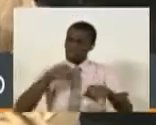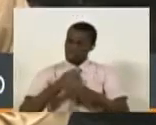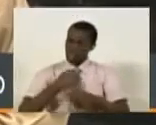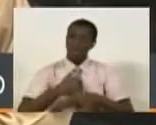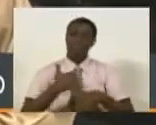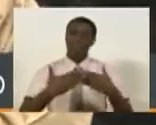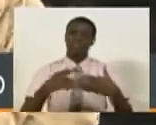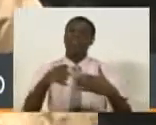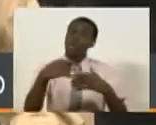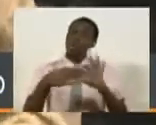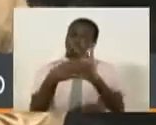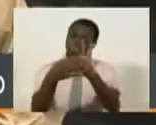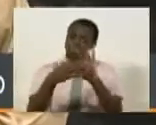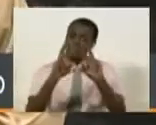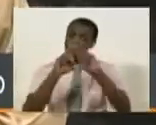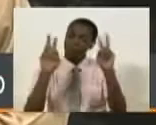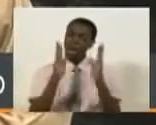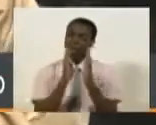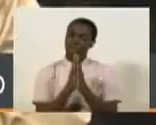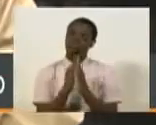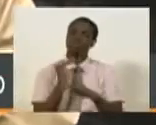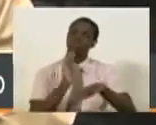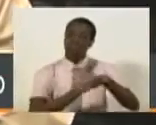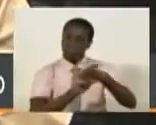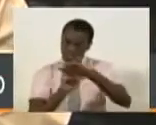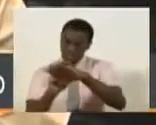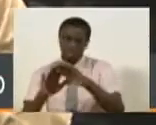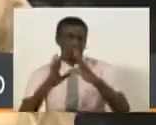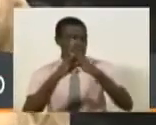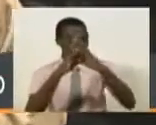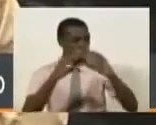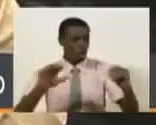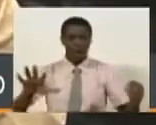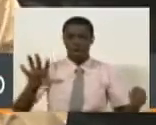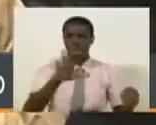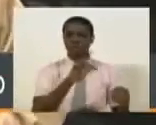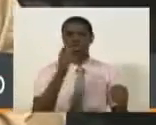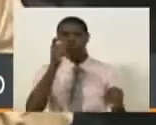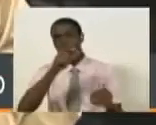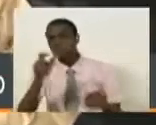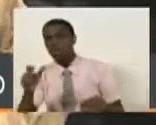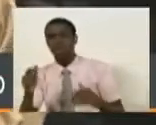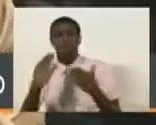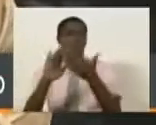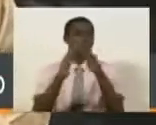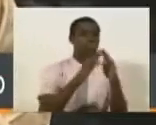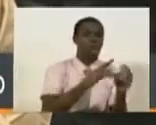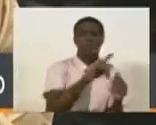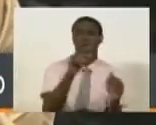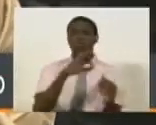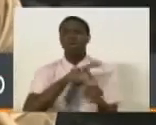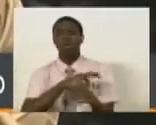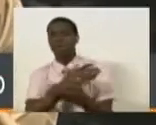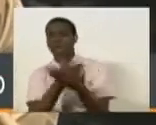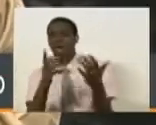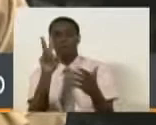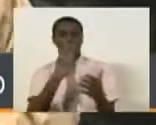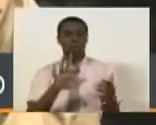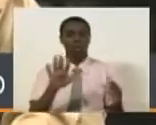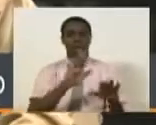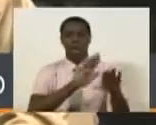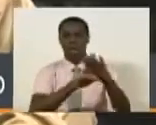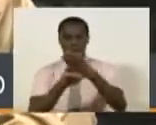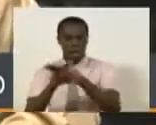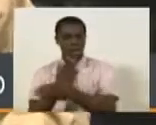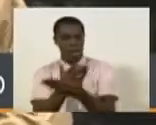convivir en paz. Es un llamado que hago a toda la colectividad, a toda la comunidad, a toda la sociedad venezolana,